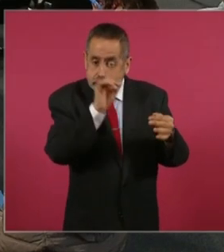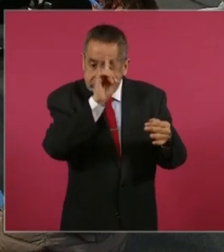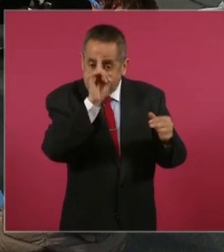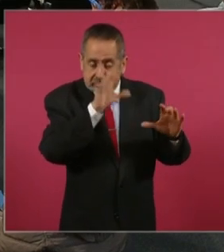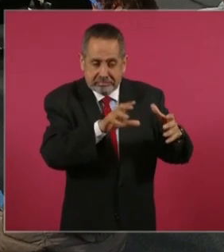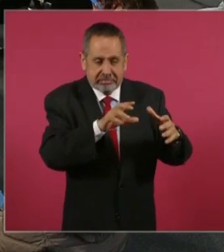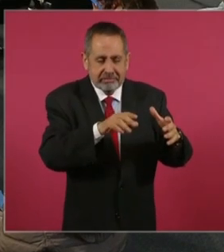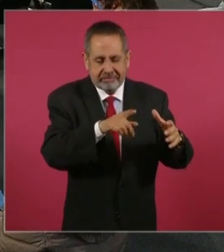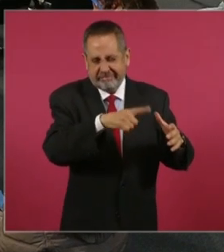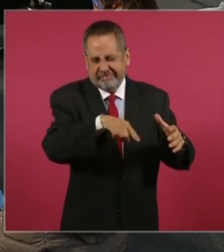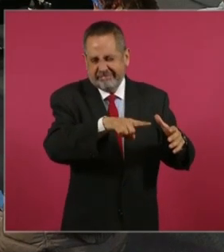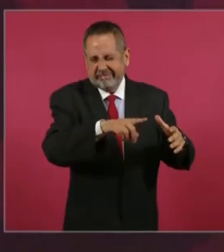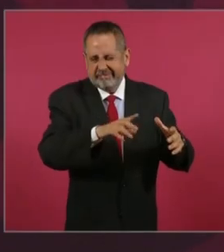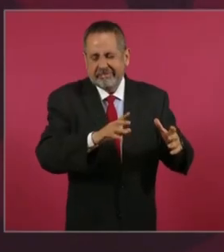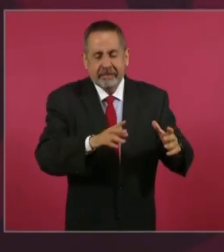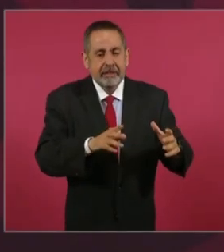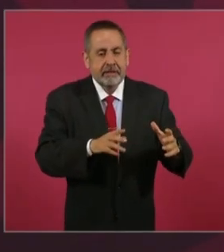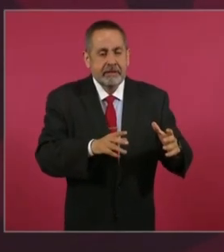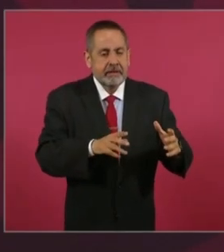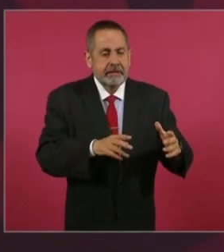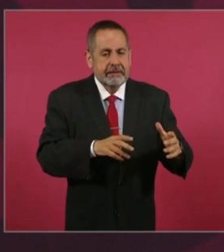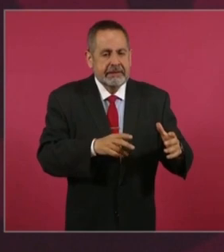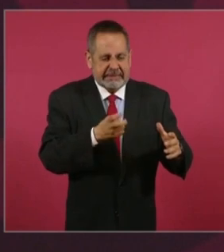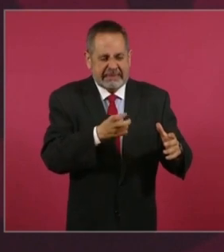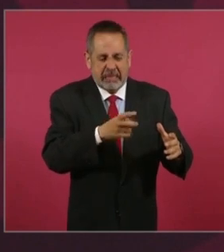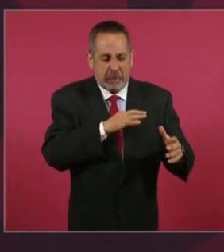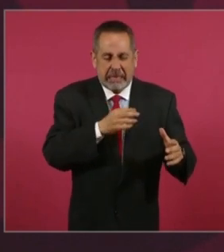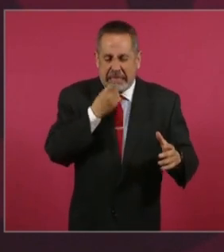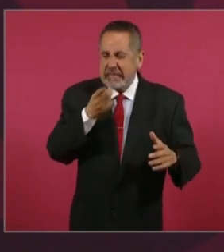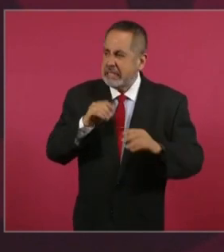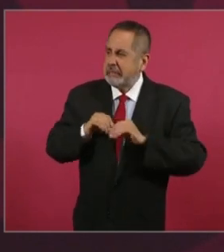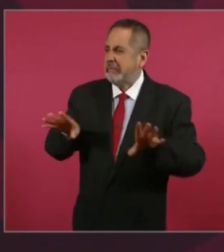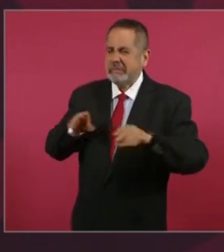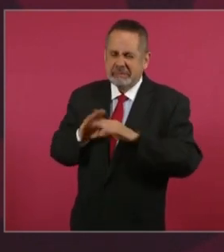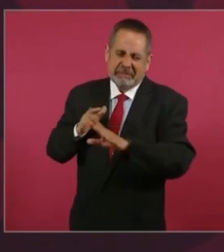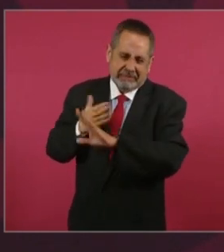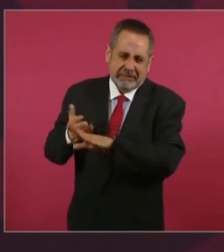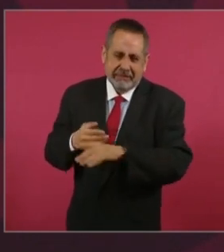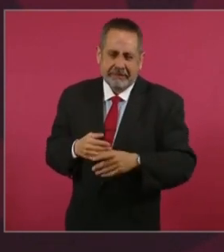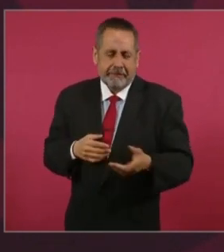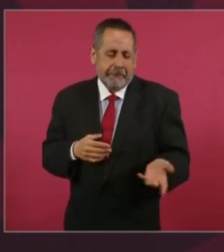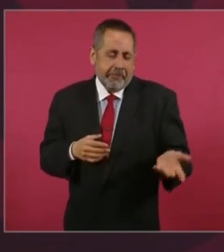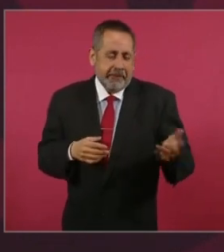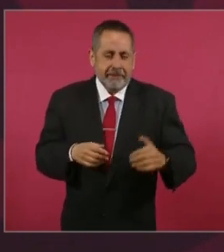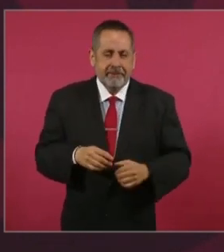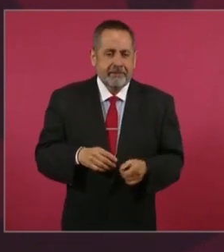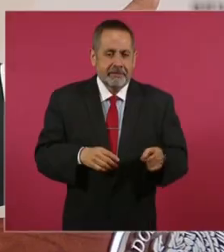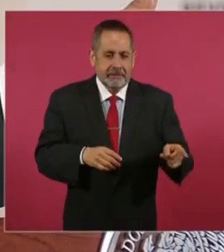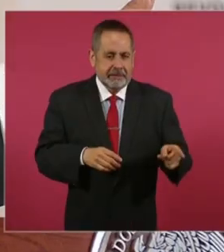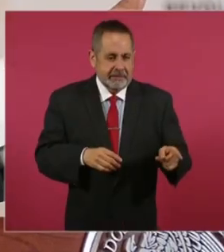los representan representan de que había que